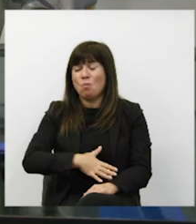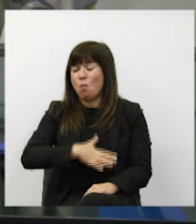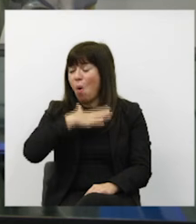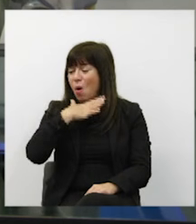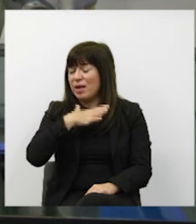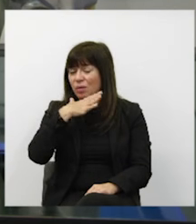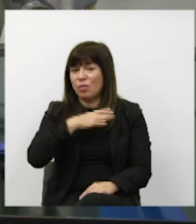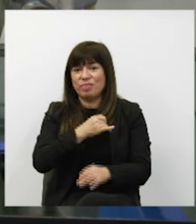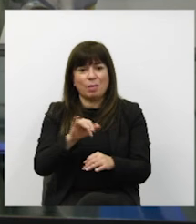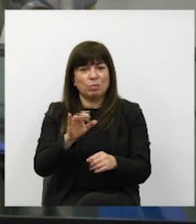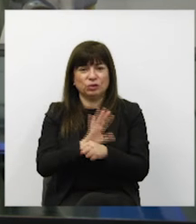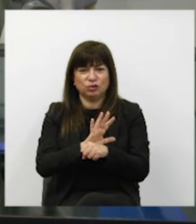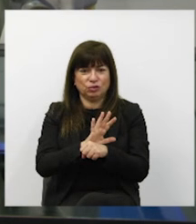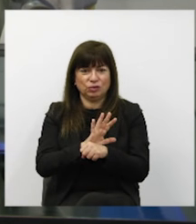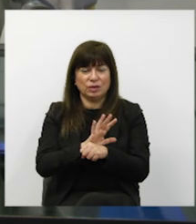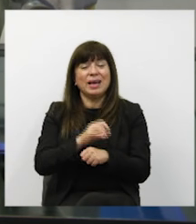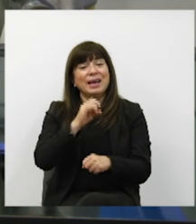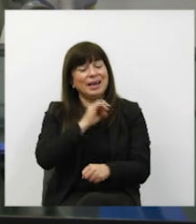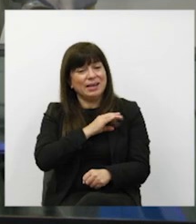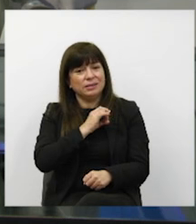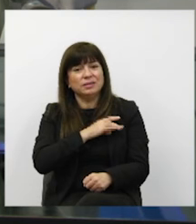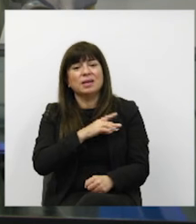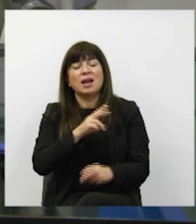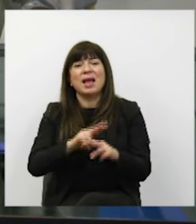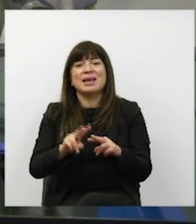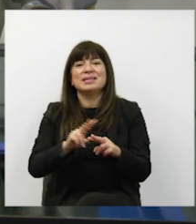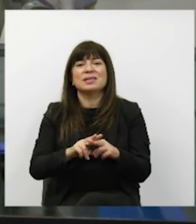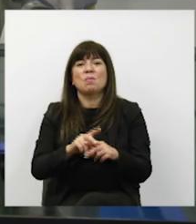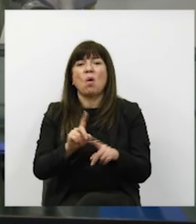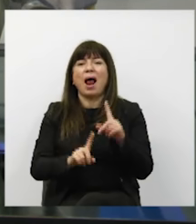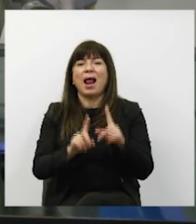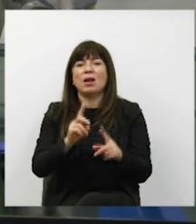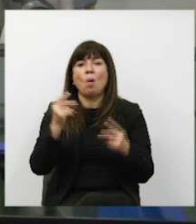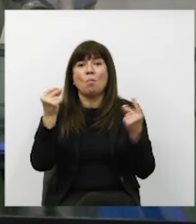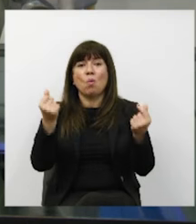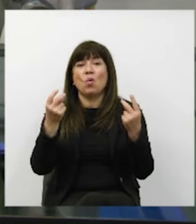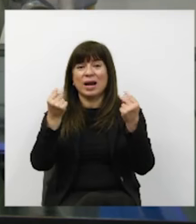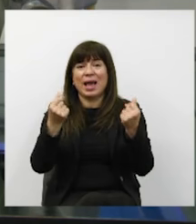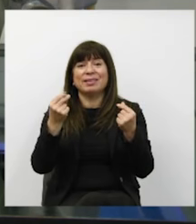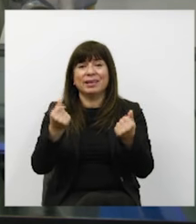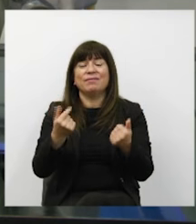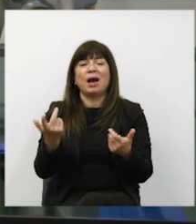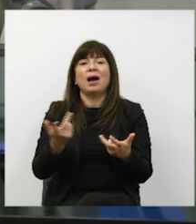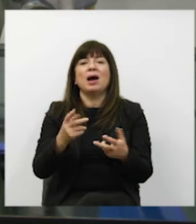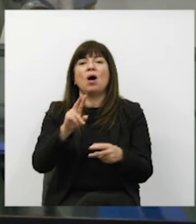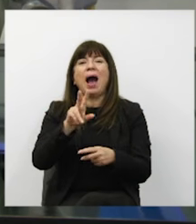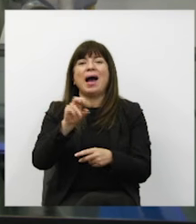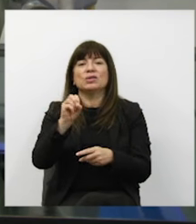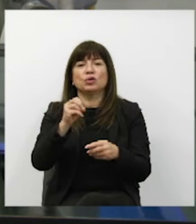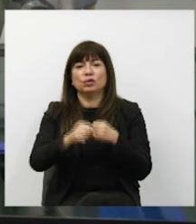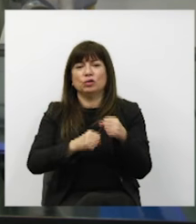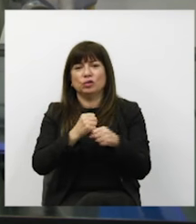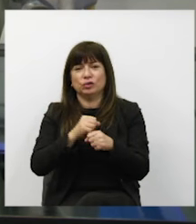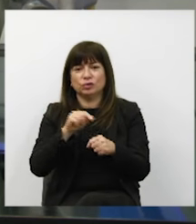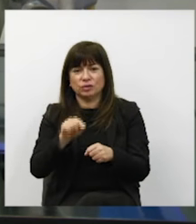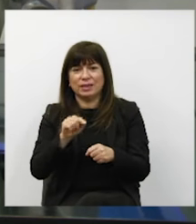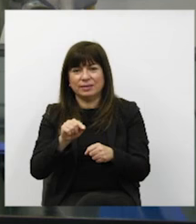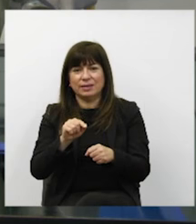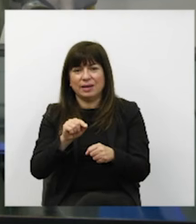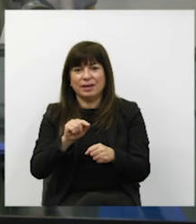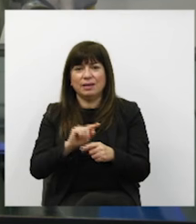endeudadas. En Chile hicimos una cuestión muy creativa en los años 80, que eran las conversiones de deuda en